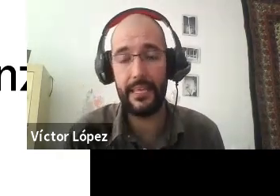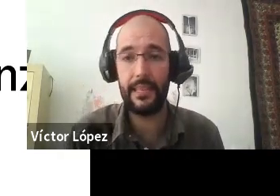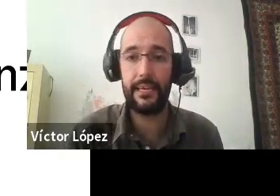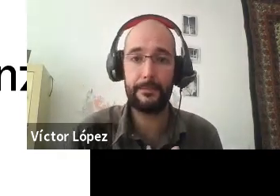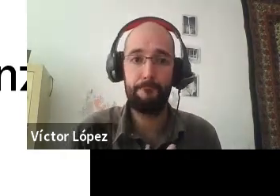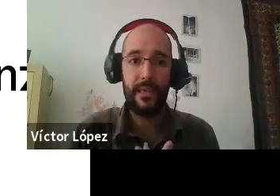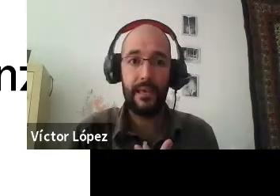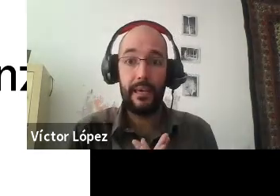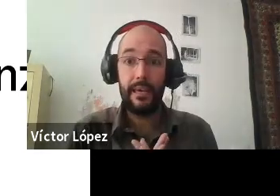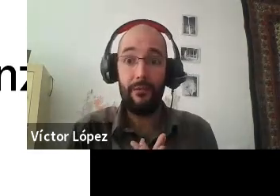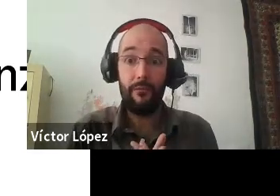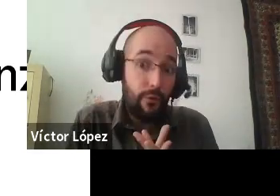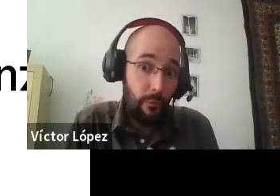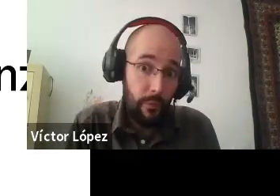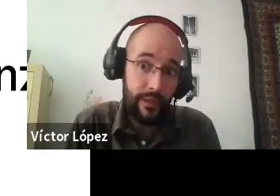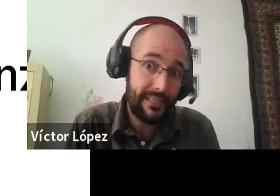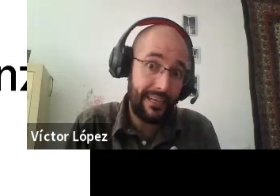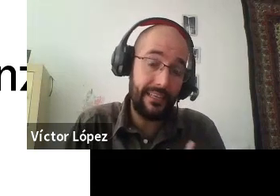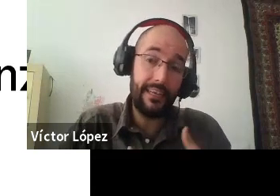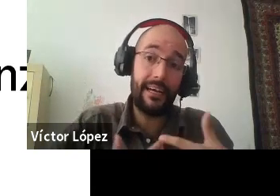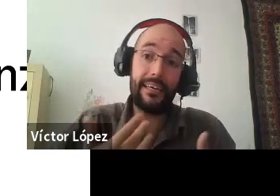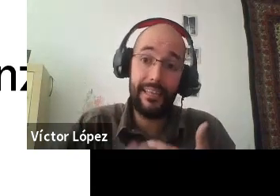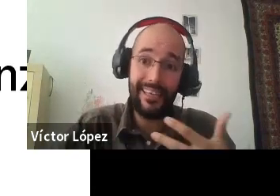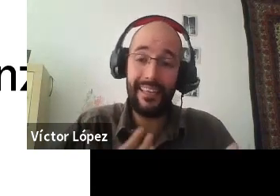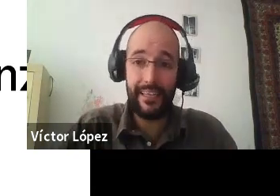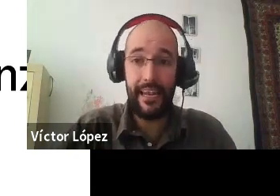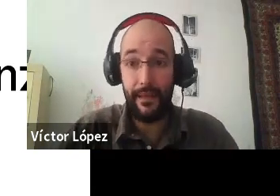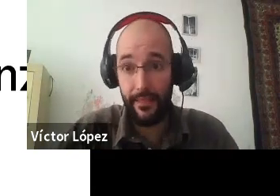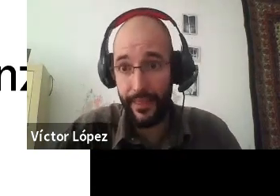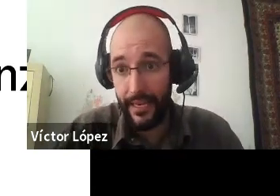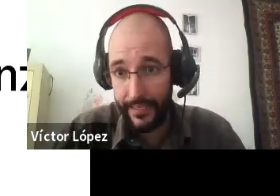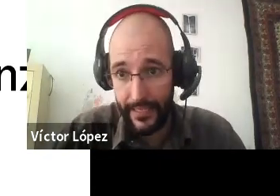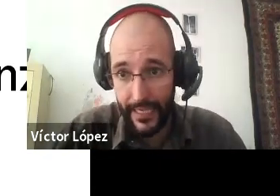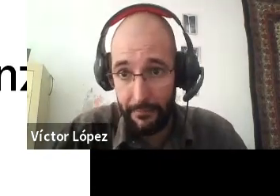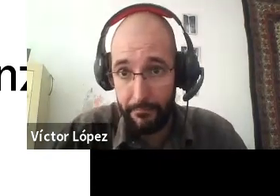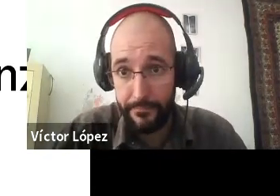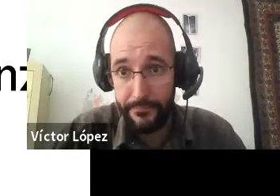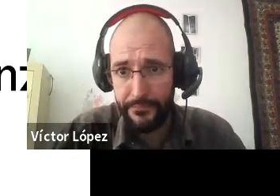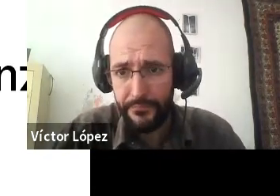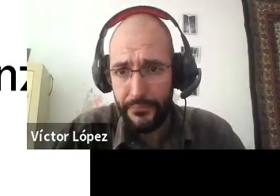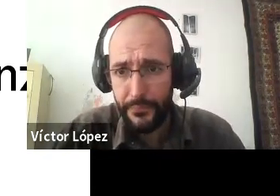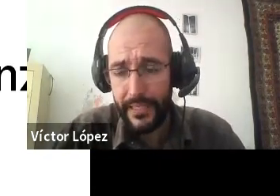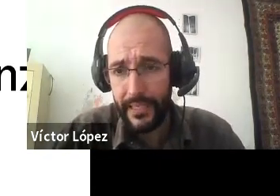las ciencias. Fruto un poco de esta crítica y del avance